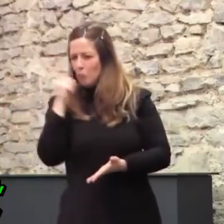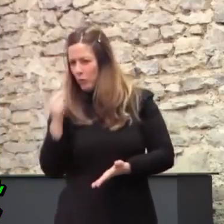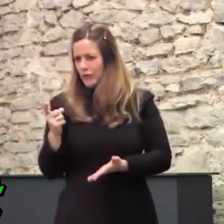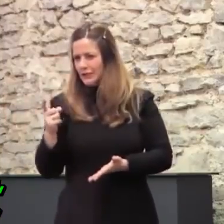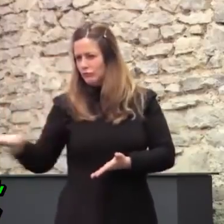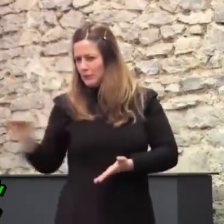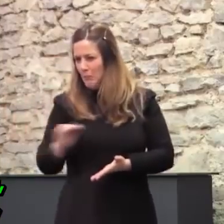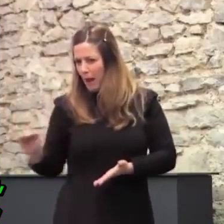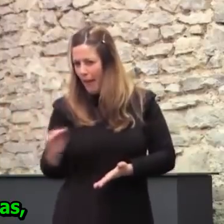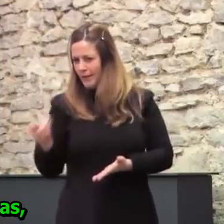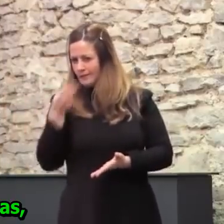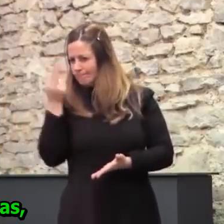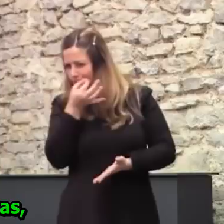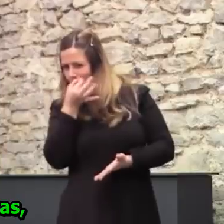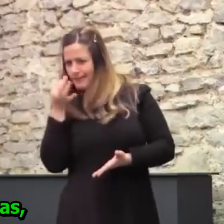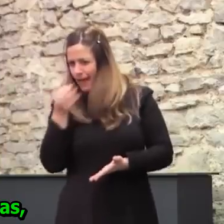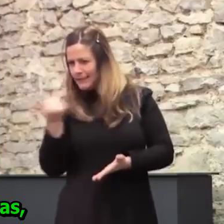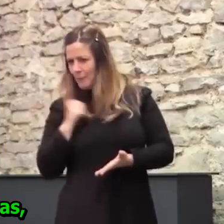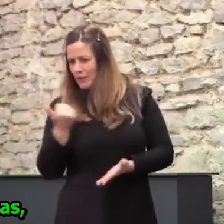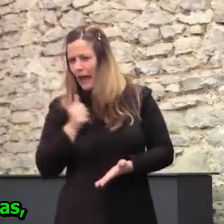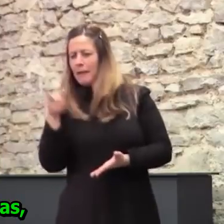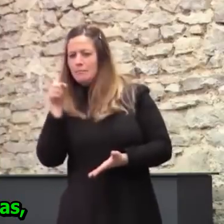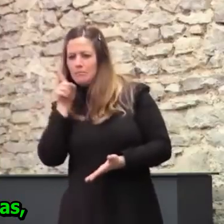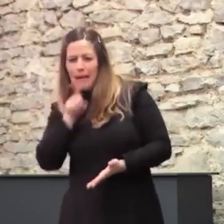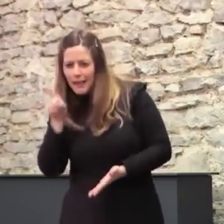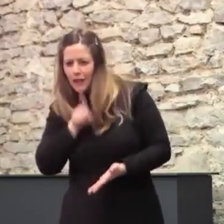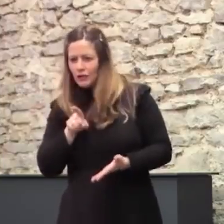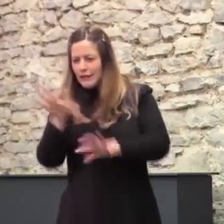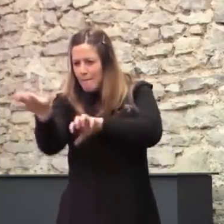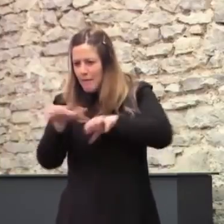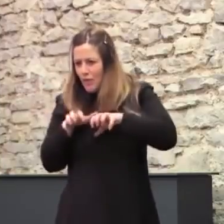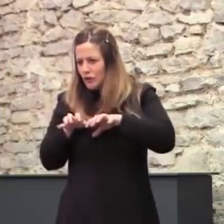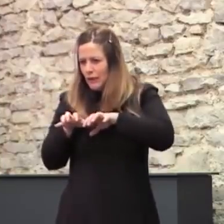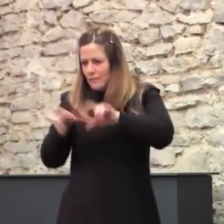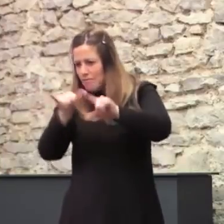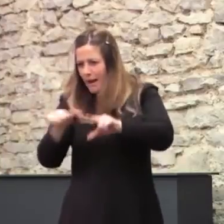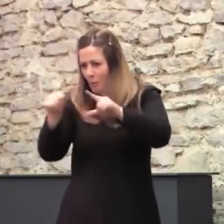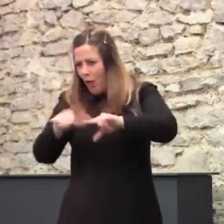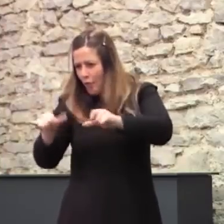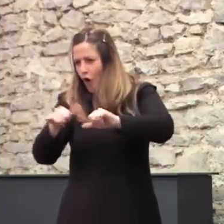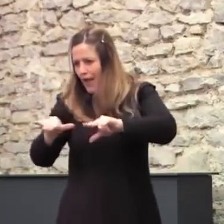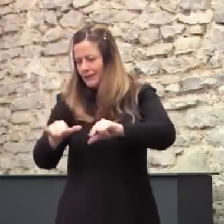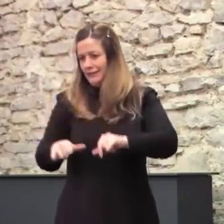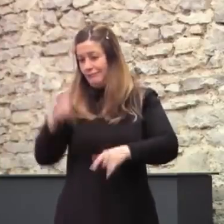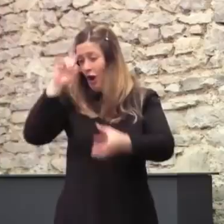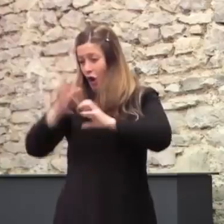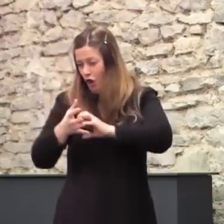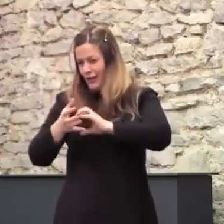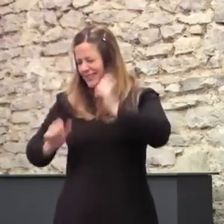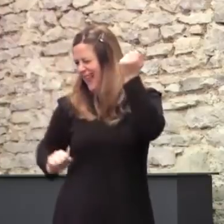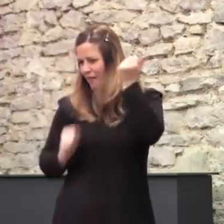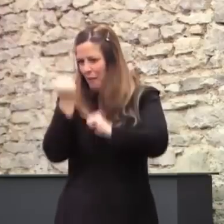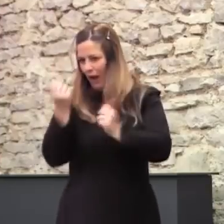unas malvadas, más interesadas, aprovechadas, mentirosas, ambiciosas, manipuladoras, locas,